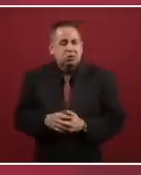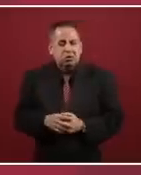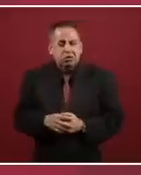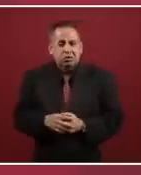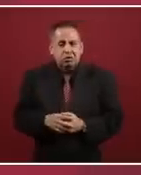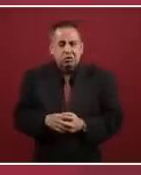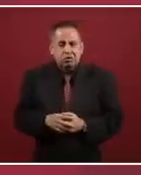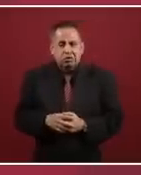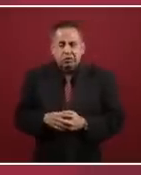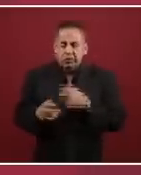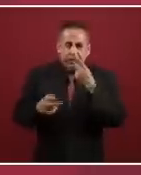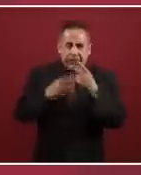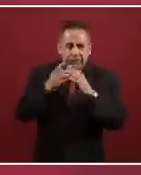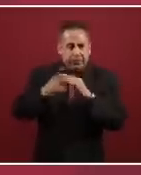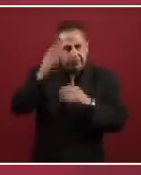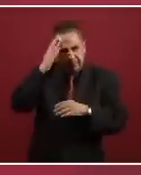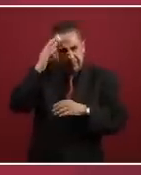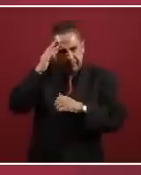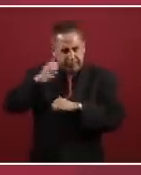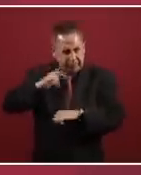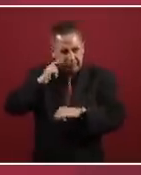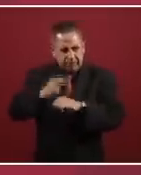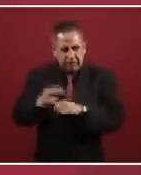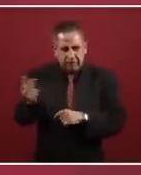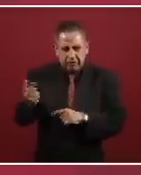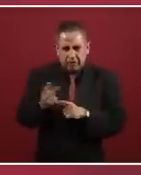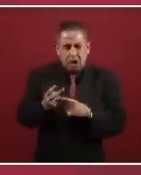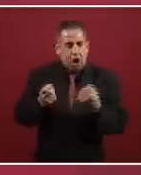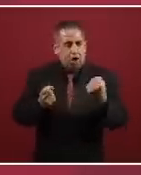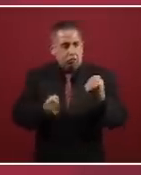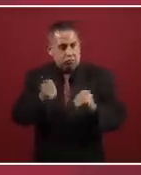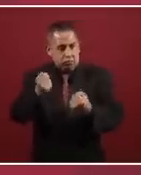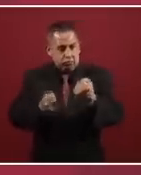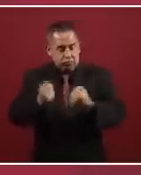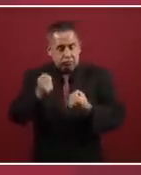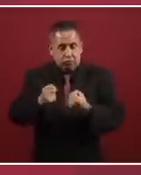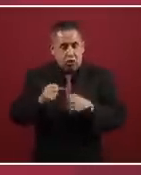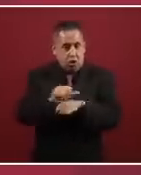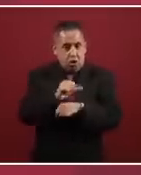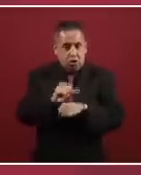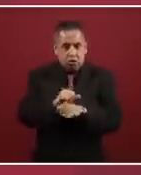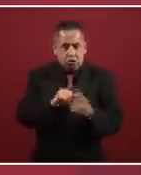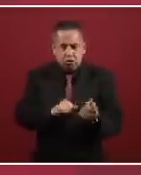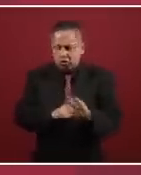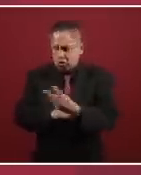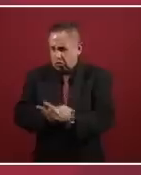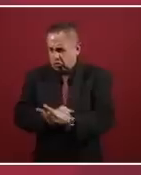en la conducción de la camioneta,